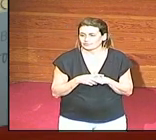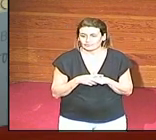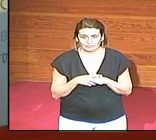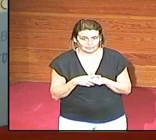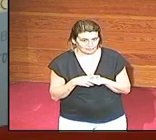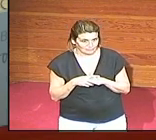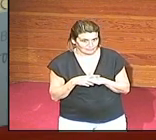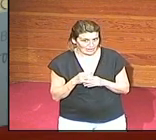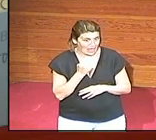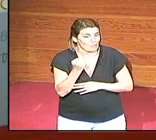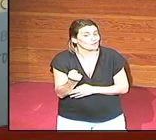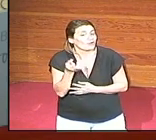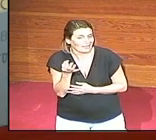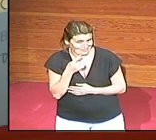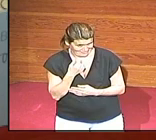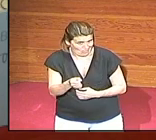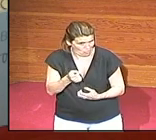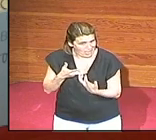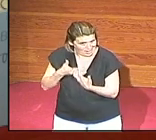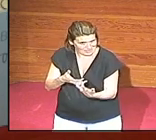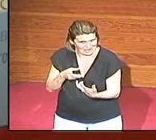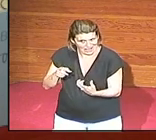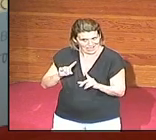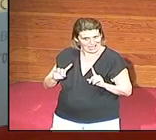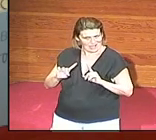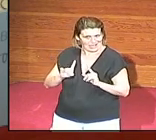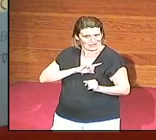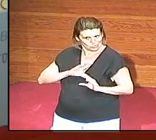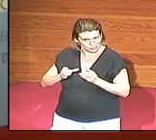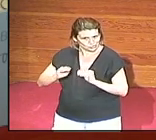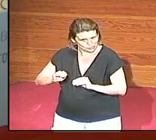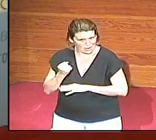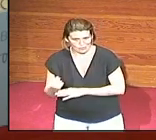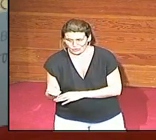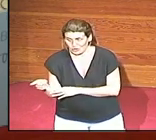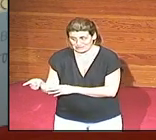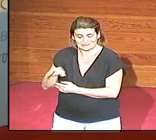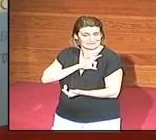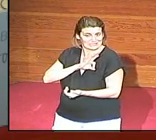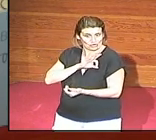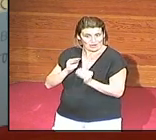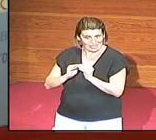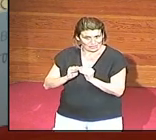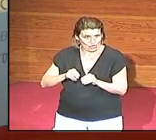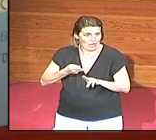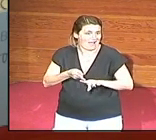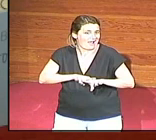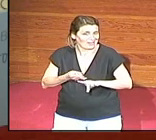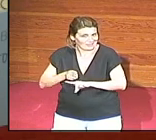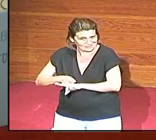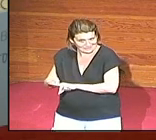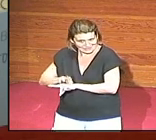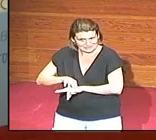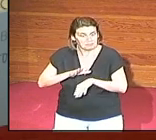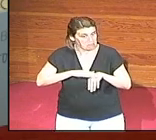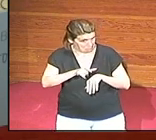a la guerra, pero sí, es a la guerra, de apoyo a su ejército. Lo que estáis viendo es una señora haciendo calcetines para los